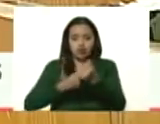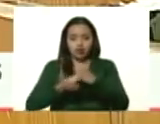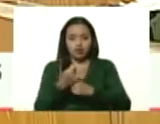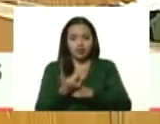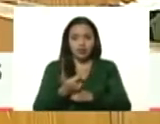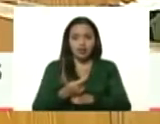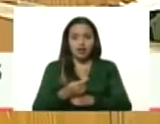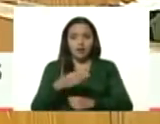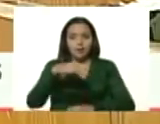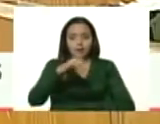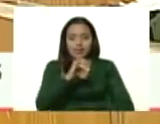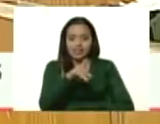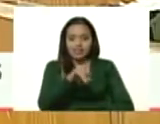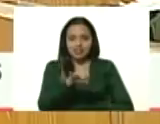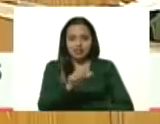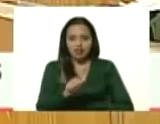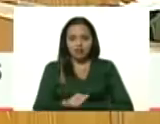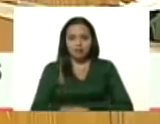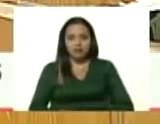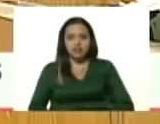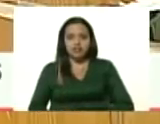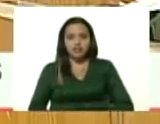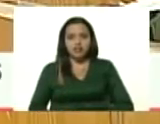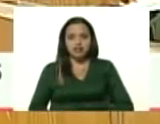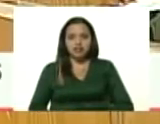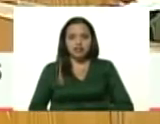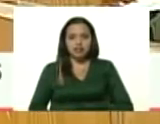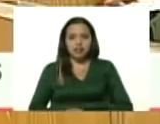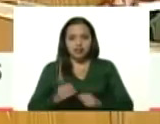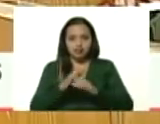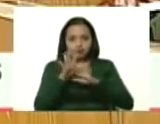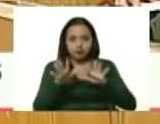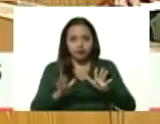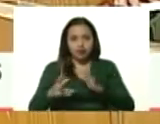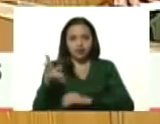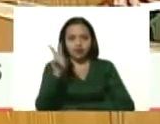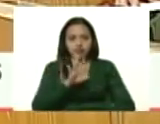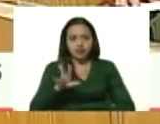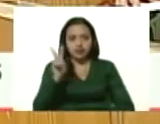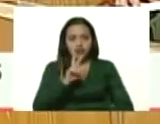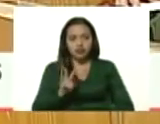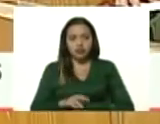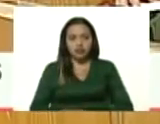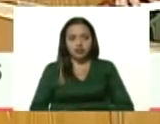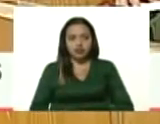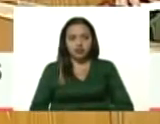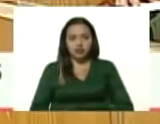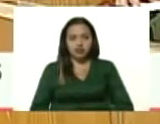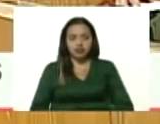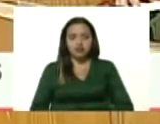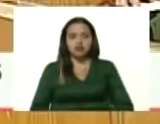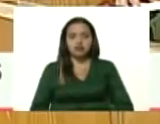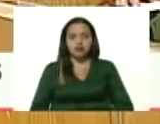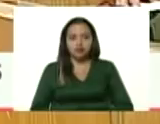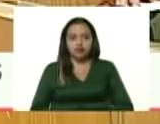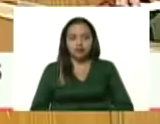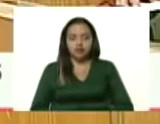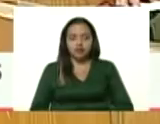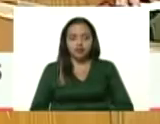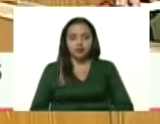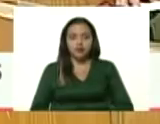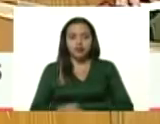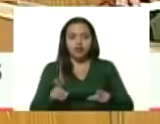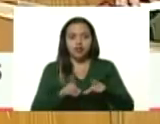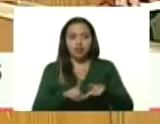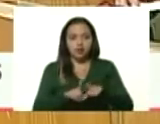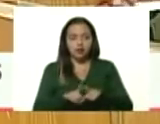los milicianos y milicianas a lo largo y ancho del territorio. También están integrados en tareas como el Censo Nacional, que